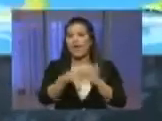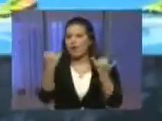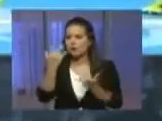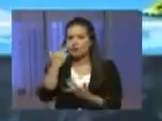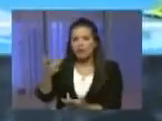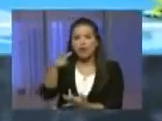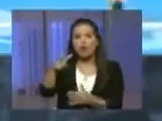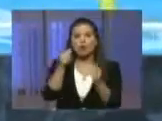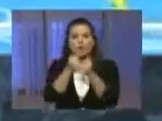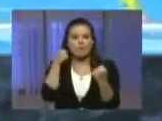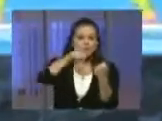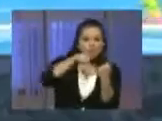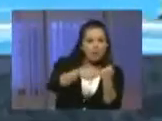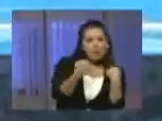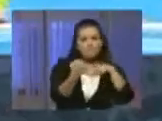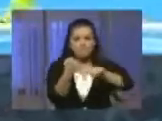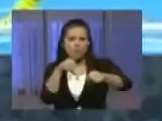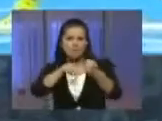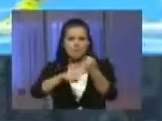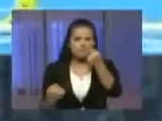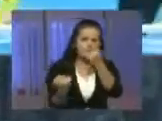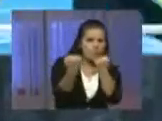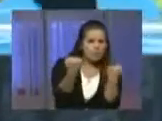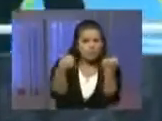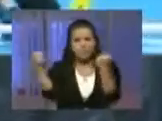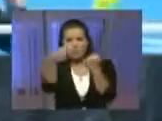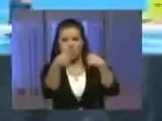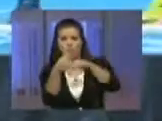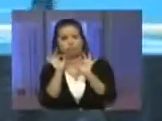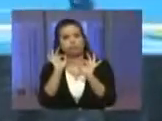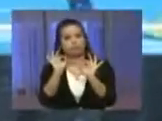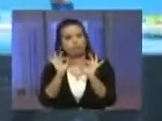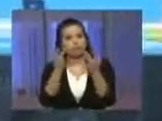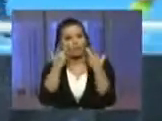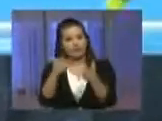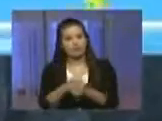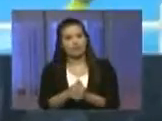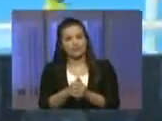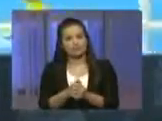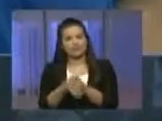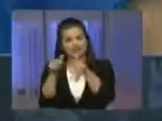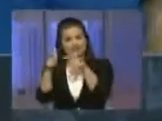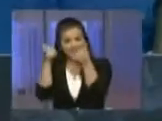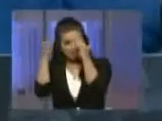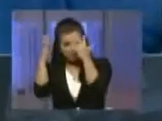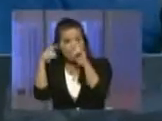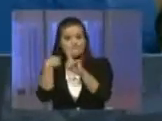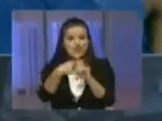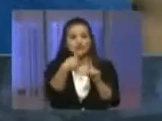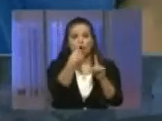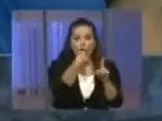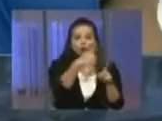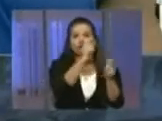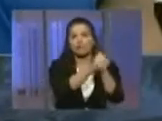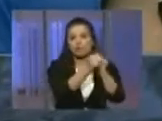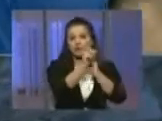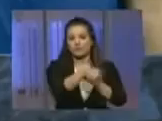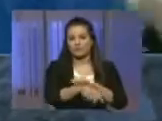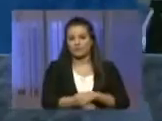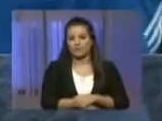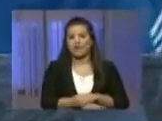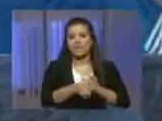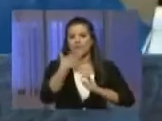izquierda nuestros boceadores pero también están todos los demás atletas deportistas el juego contra el llamado d